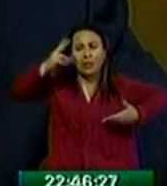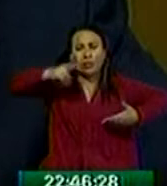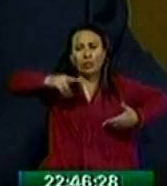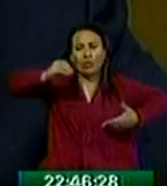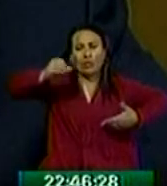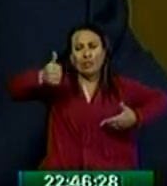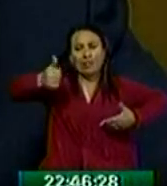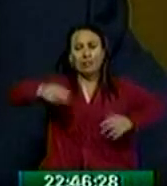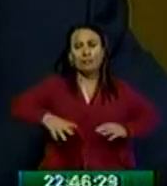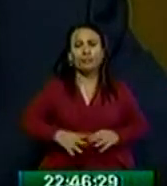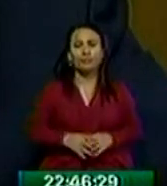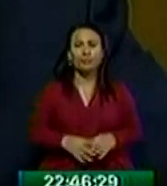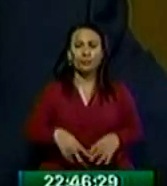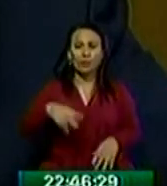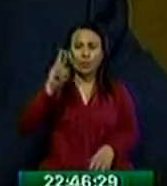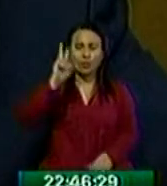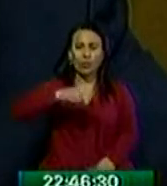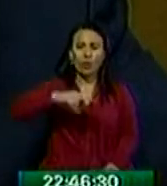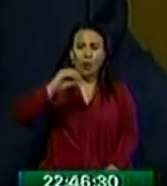el año